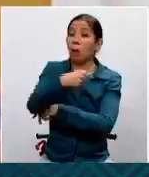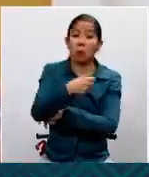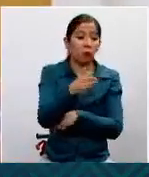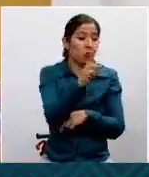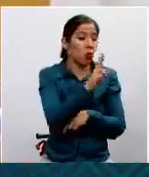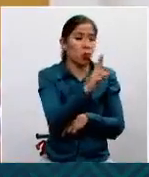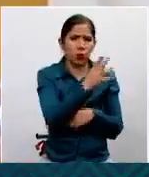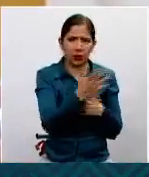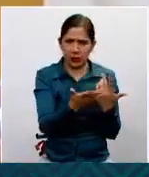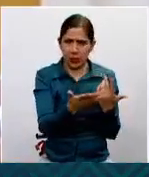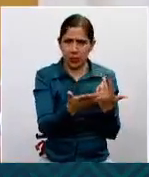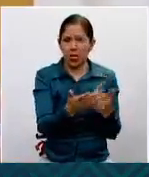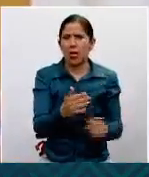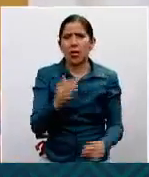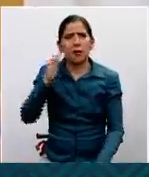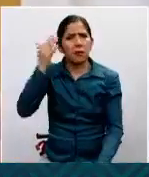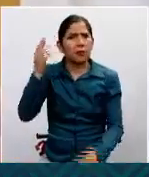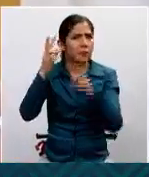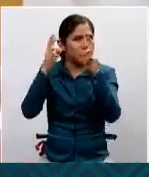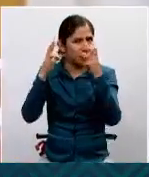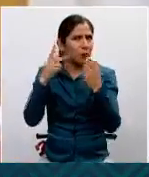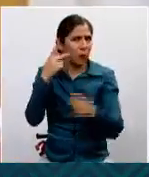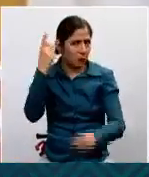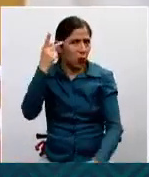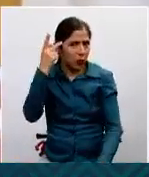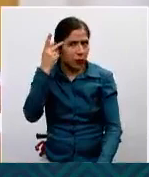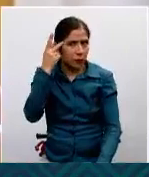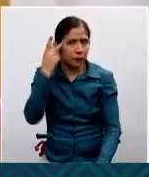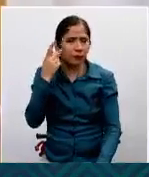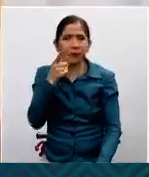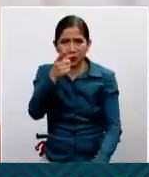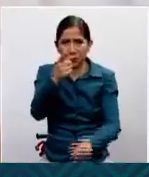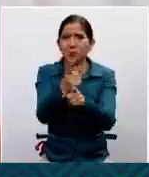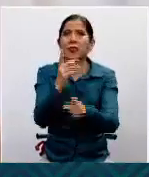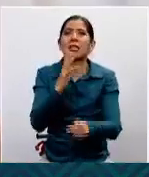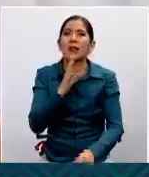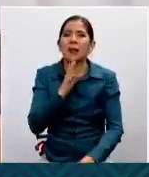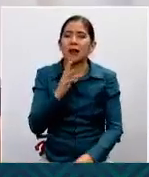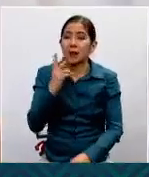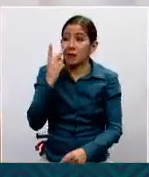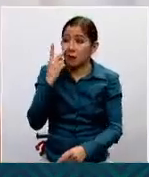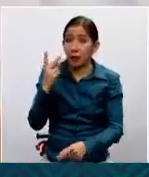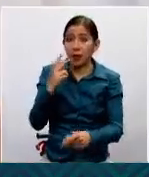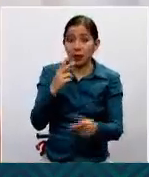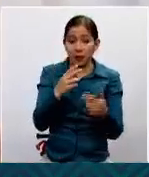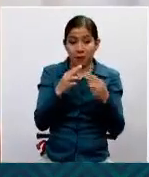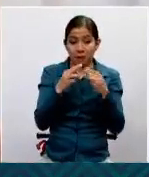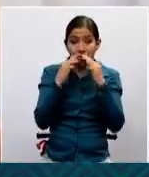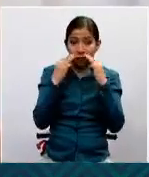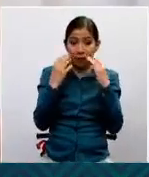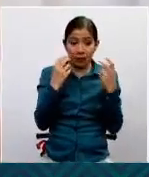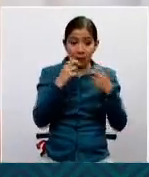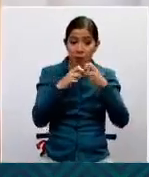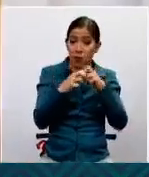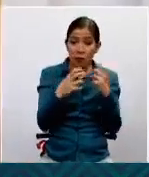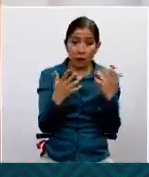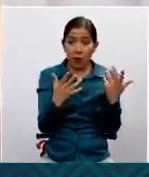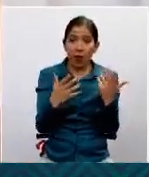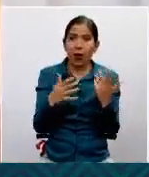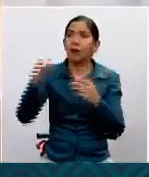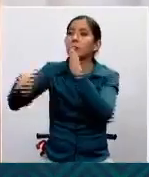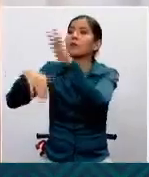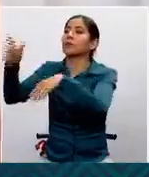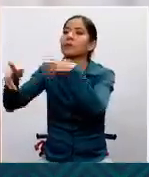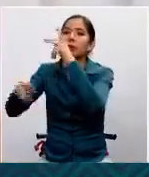medida política, y aparentemente lo que usted ha manifestado, de repente tiene este tipo de problemas y está utilizando a la población para sus fines